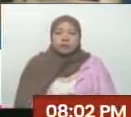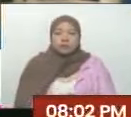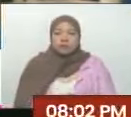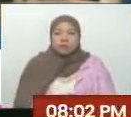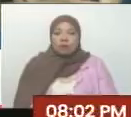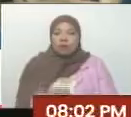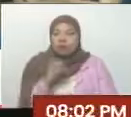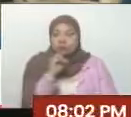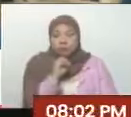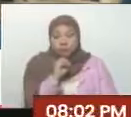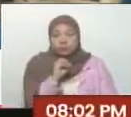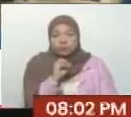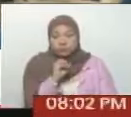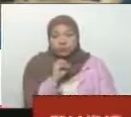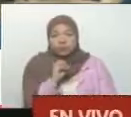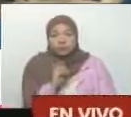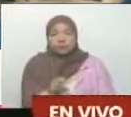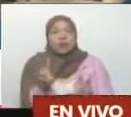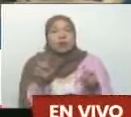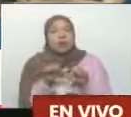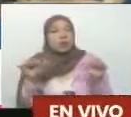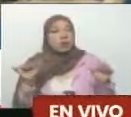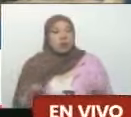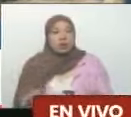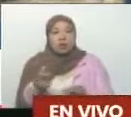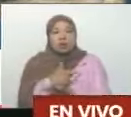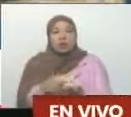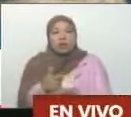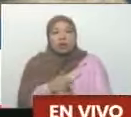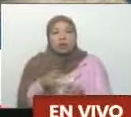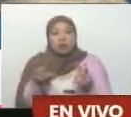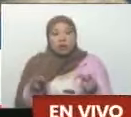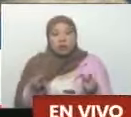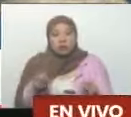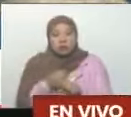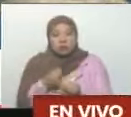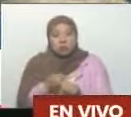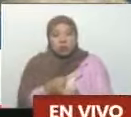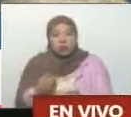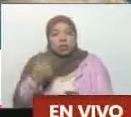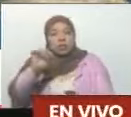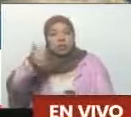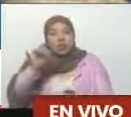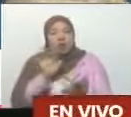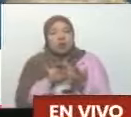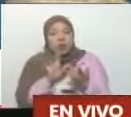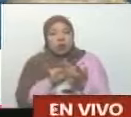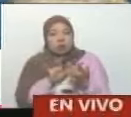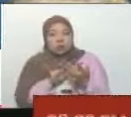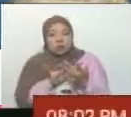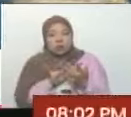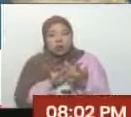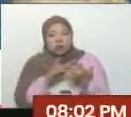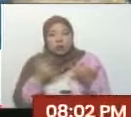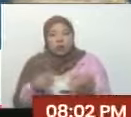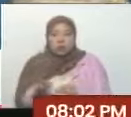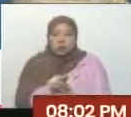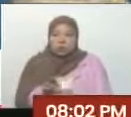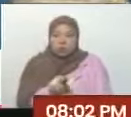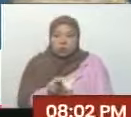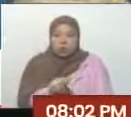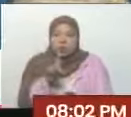Cero. Pero el nuevo método para gobernar con la gente, para gobernar directo, de aquí en adelante tiene que ser